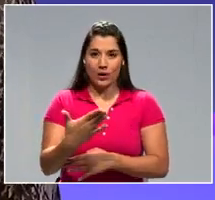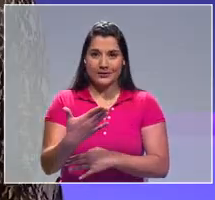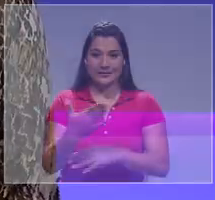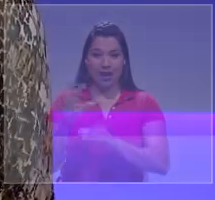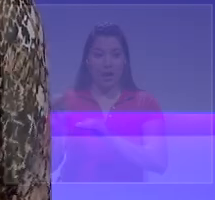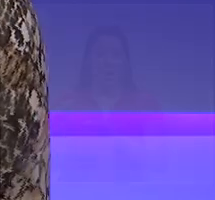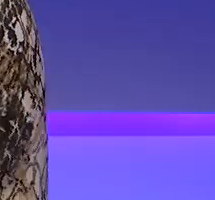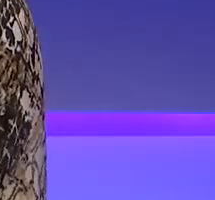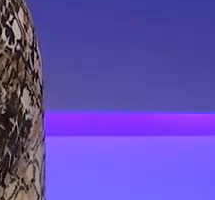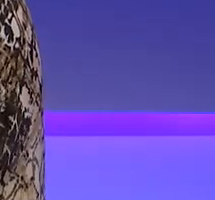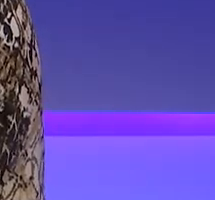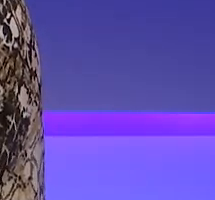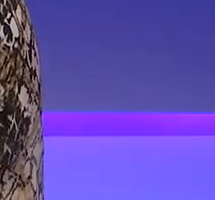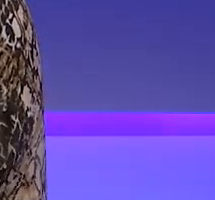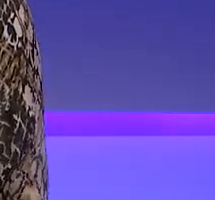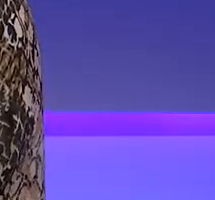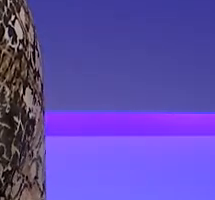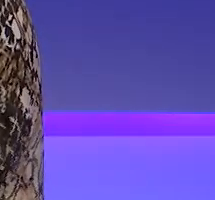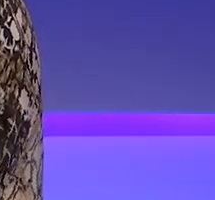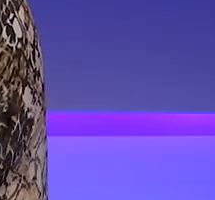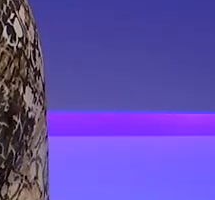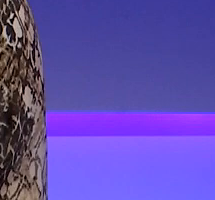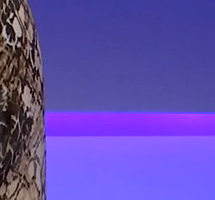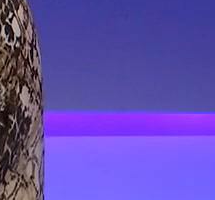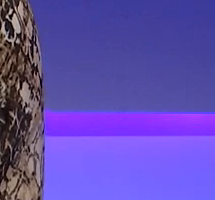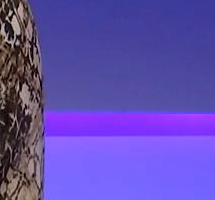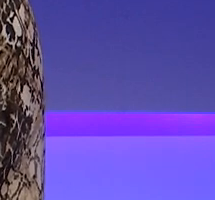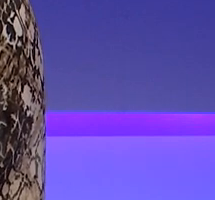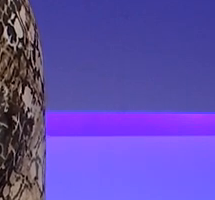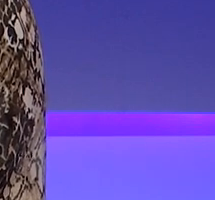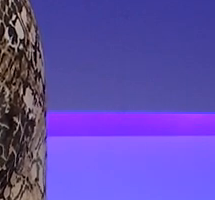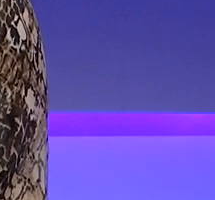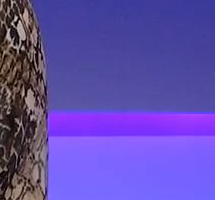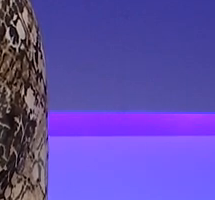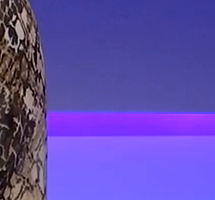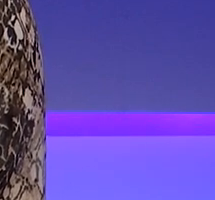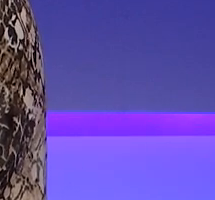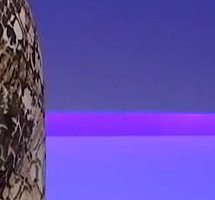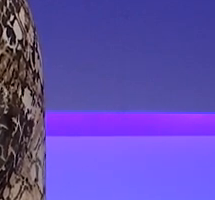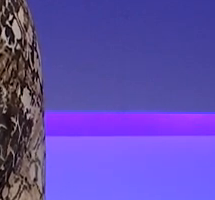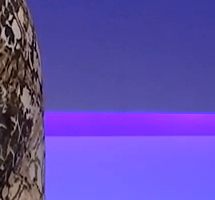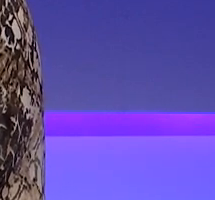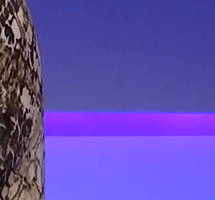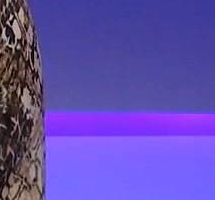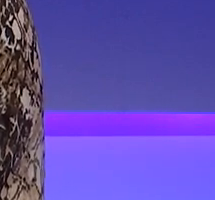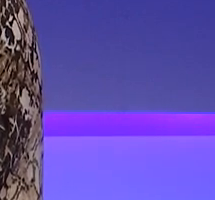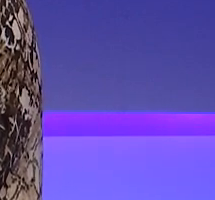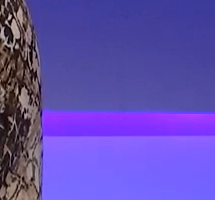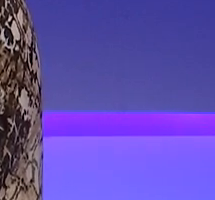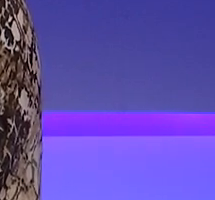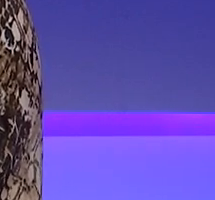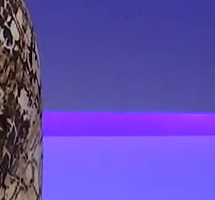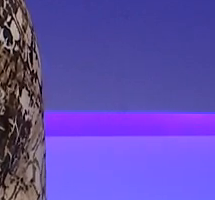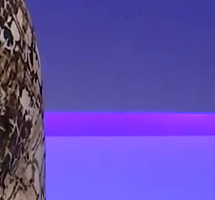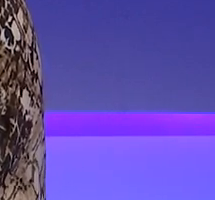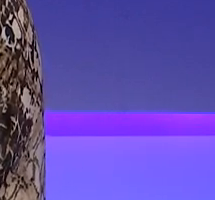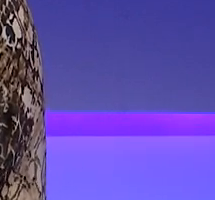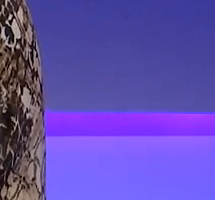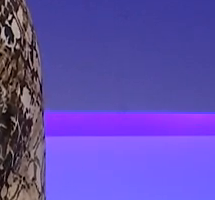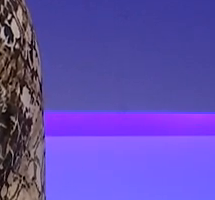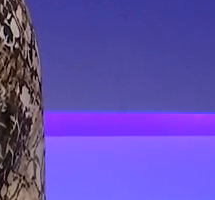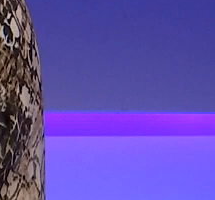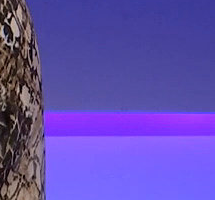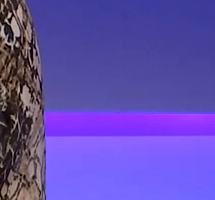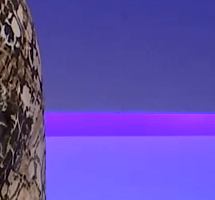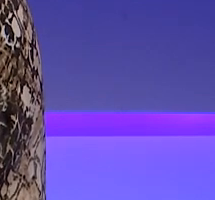otro lugar para, digamos, optar por un bono de vivienda. Muchas de ellas ni siquiera saben que existen programas sociales que les pueden